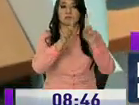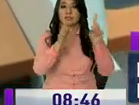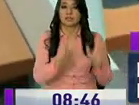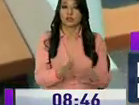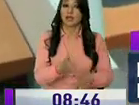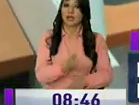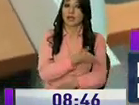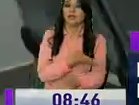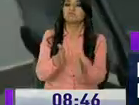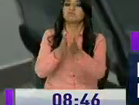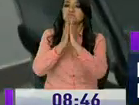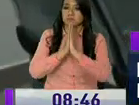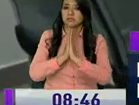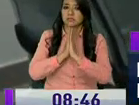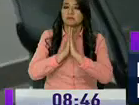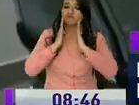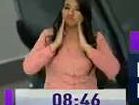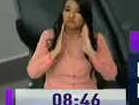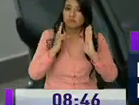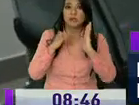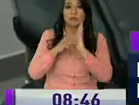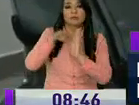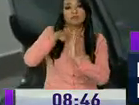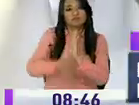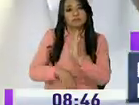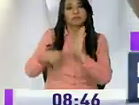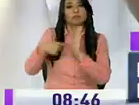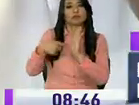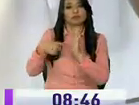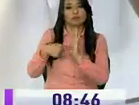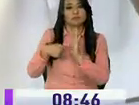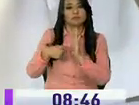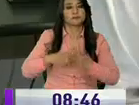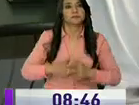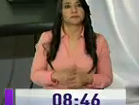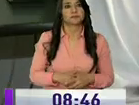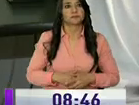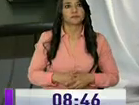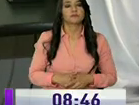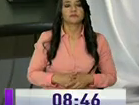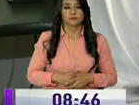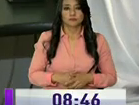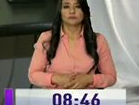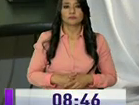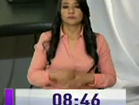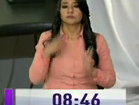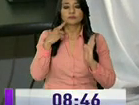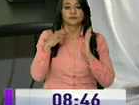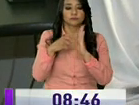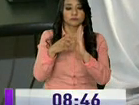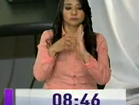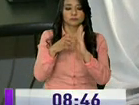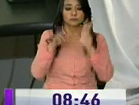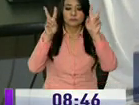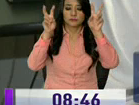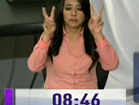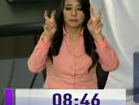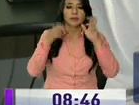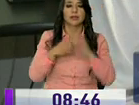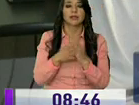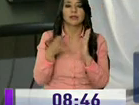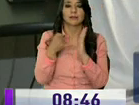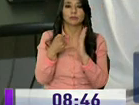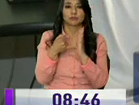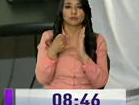que han venido realizando por años, como la reducción de aranceles, claro, añade Pozzo. Así como el asunto del arancel